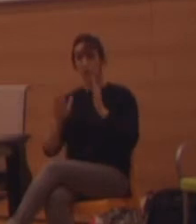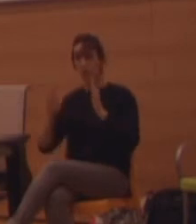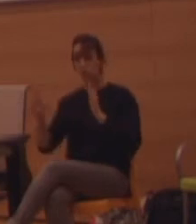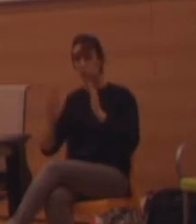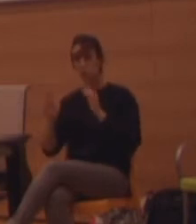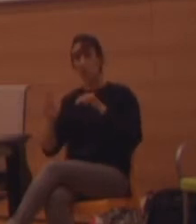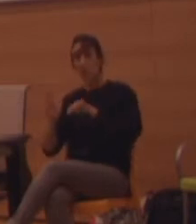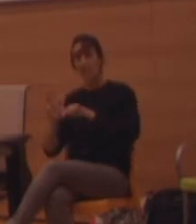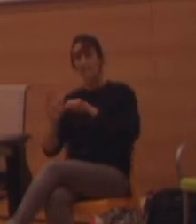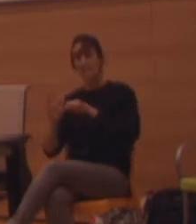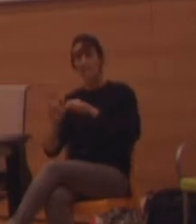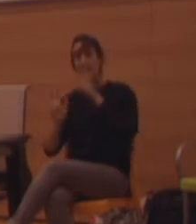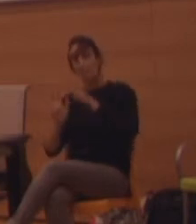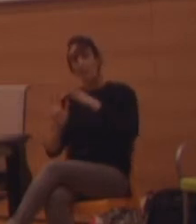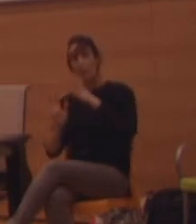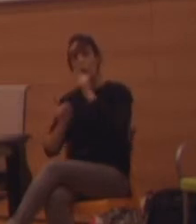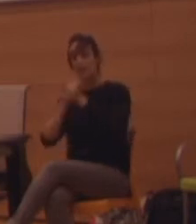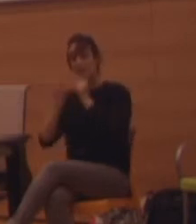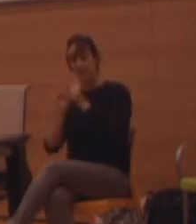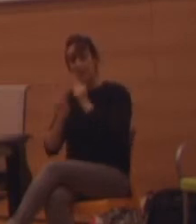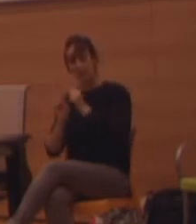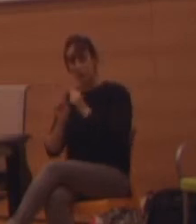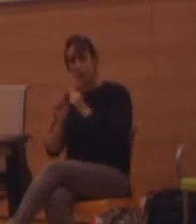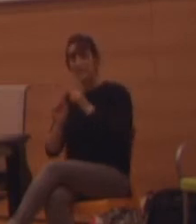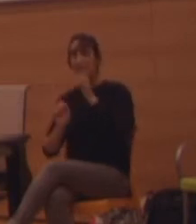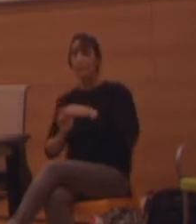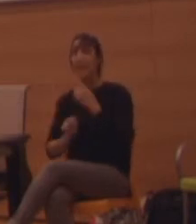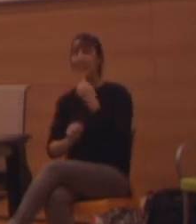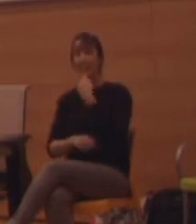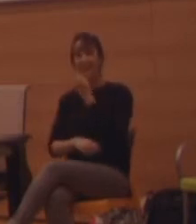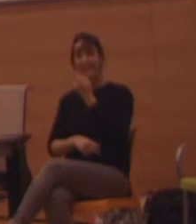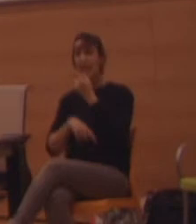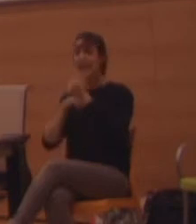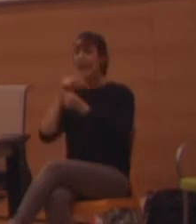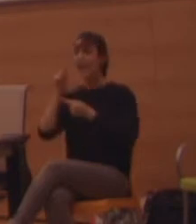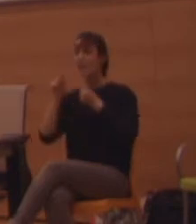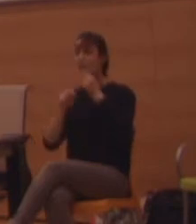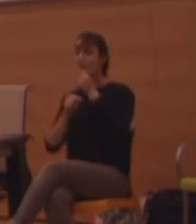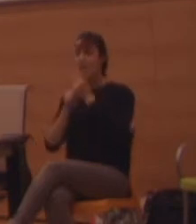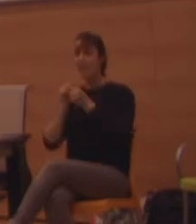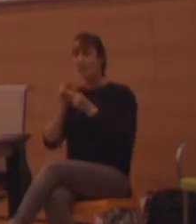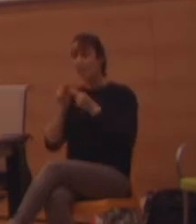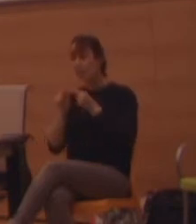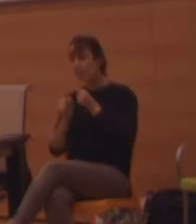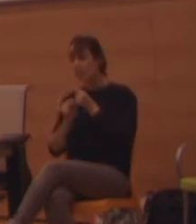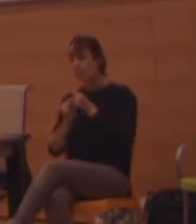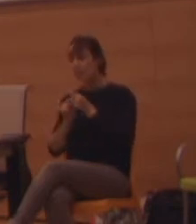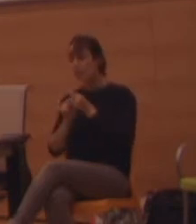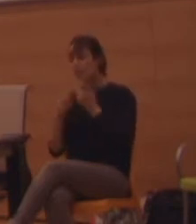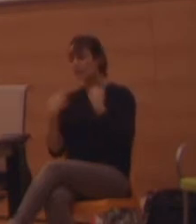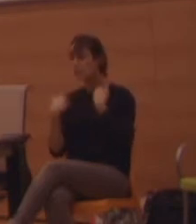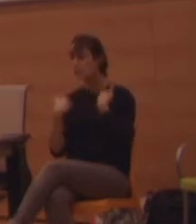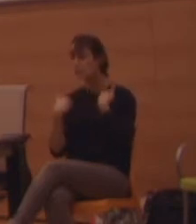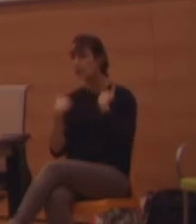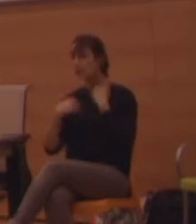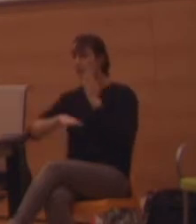las que presentan infección. Y también hay que manifestar que la infección es mucho más responsable de